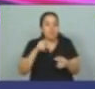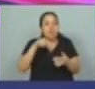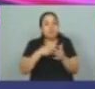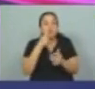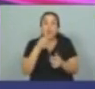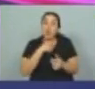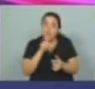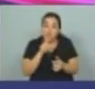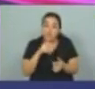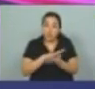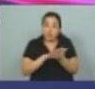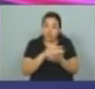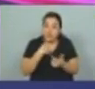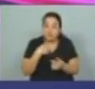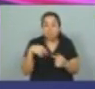qué sé yo.